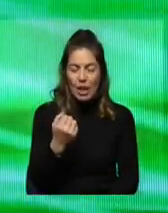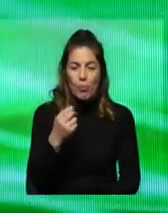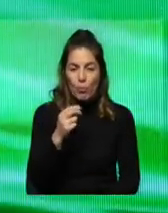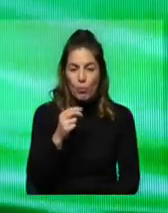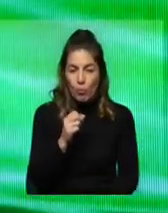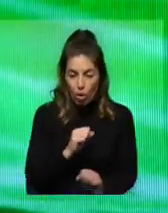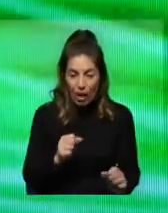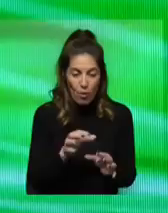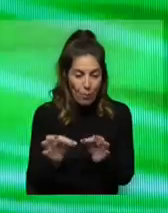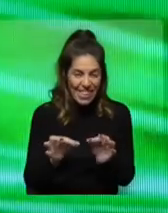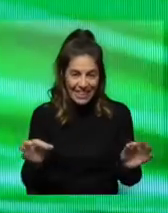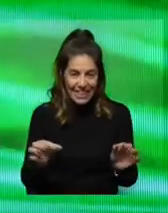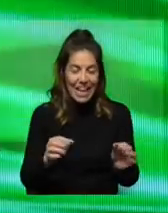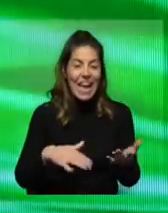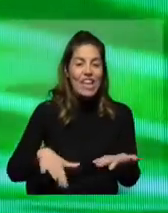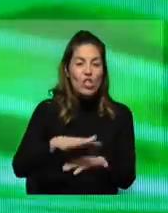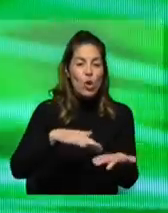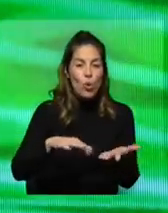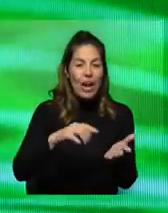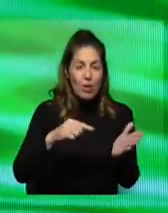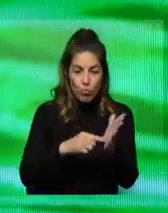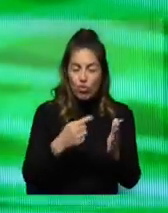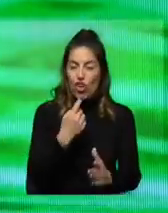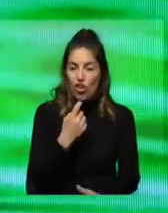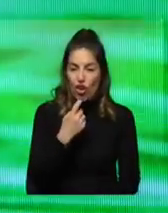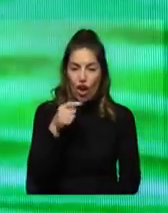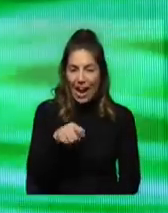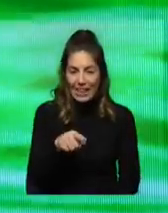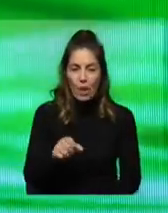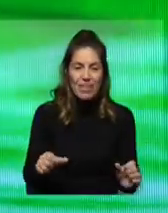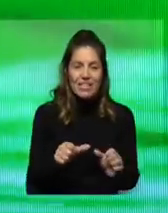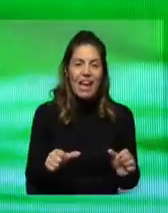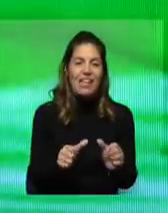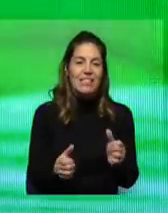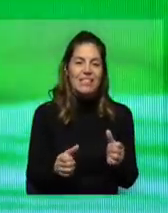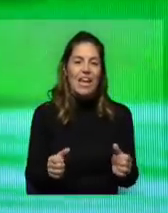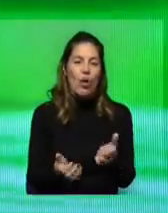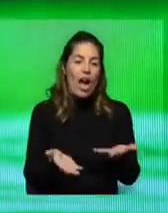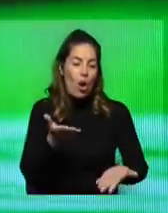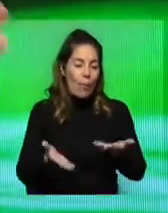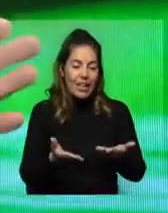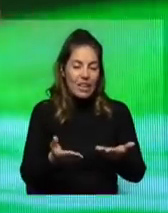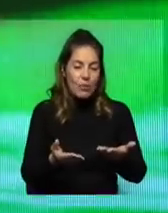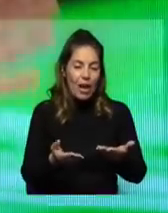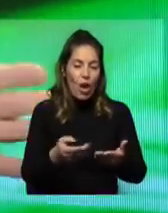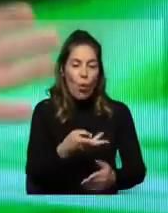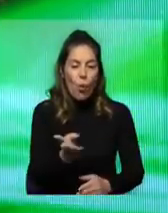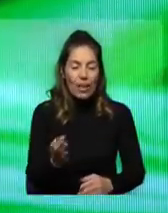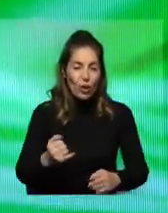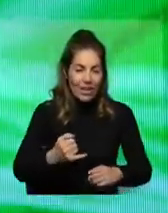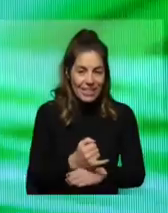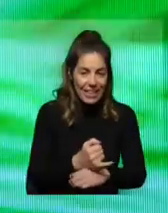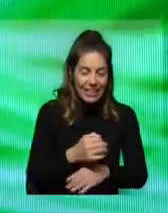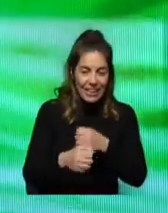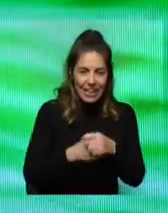midiendo en esos puntos rojos donde yo te decía bueno empecemos a hacer una comparativa de Cuántos siniestros de tránsito habían ocurrido en el 19